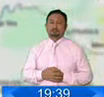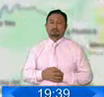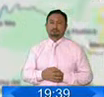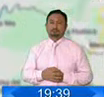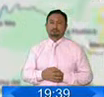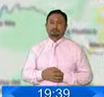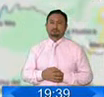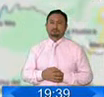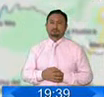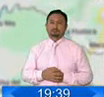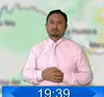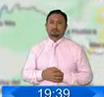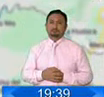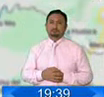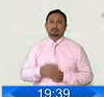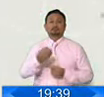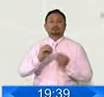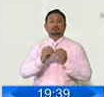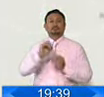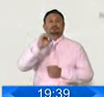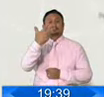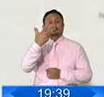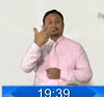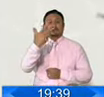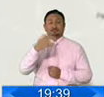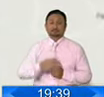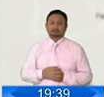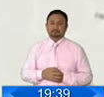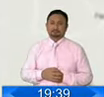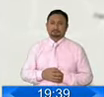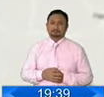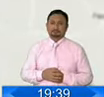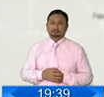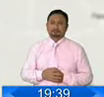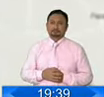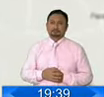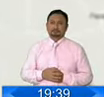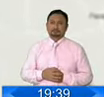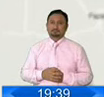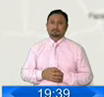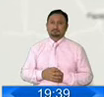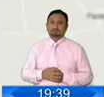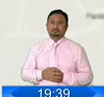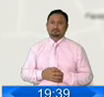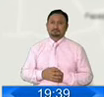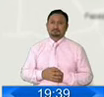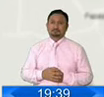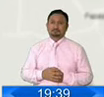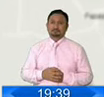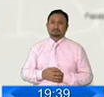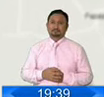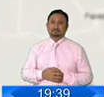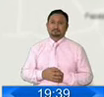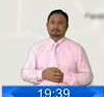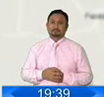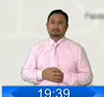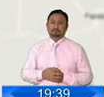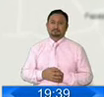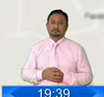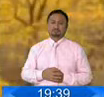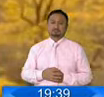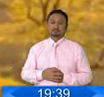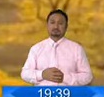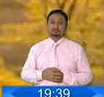media desde la ciudad de Loja. Ruta 3, Arenillas, Arenillas, Huaquillas. En Loja, informó